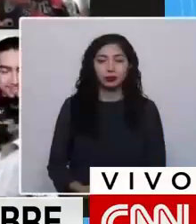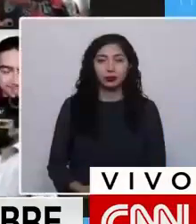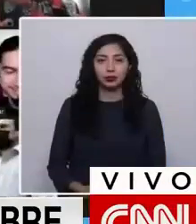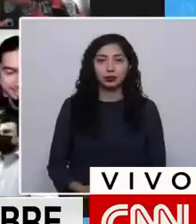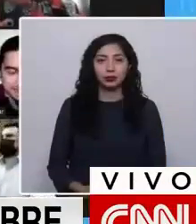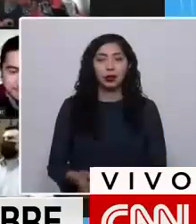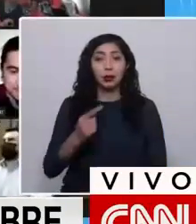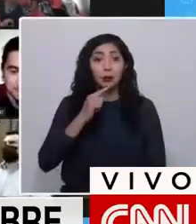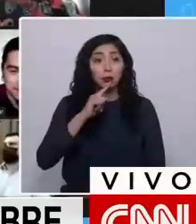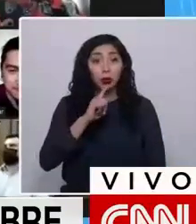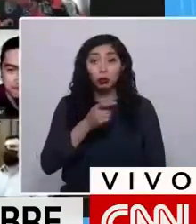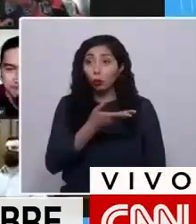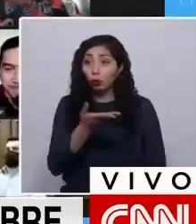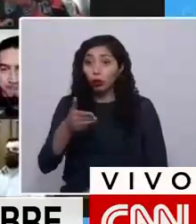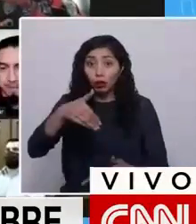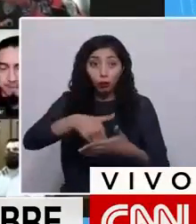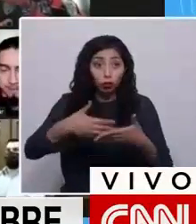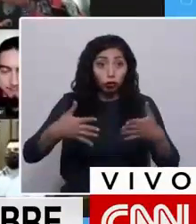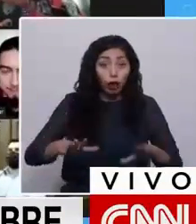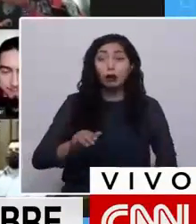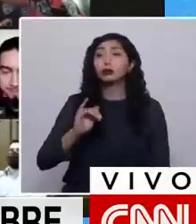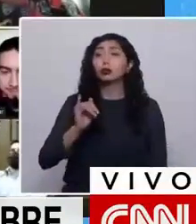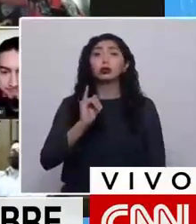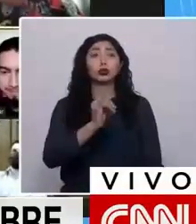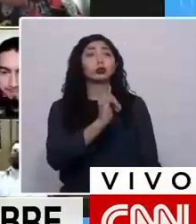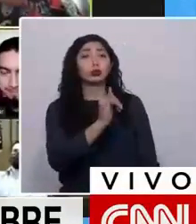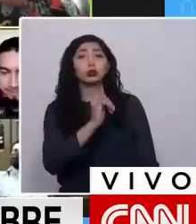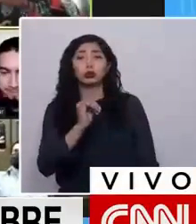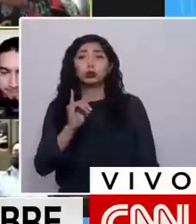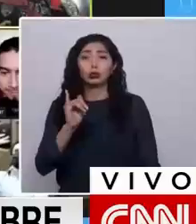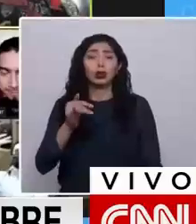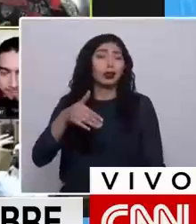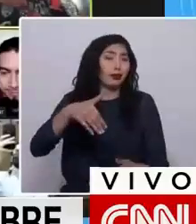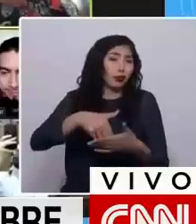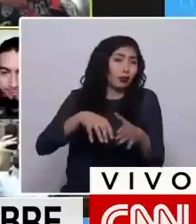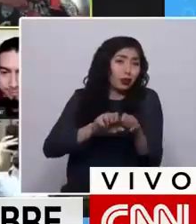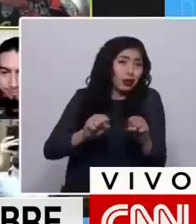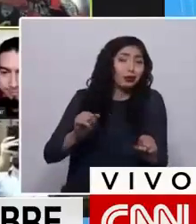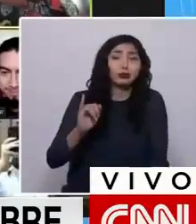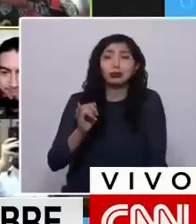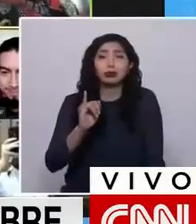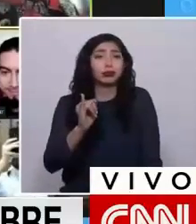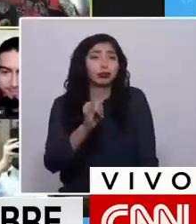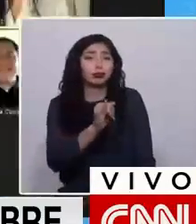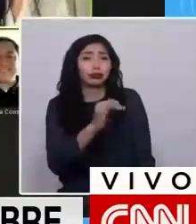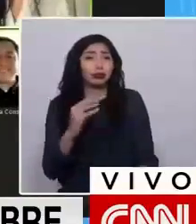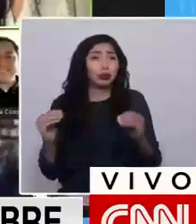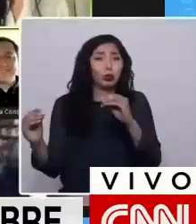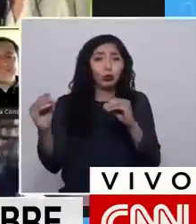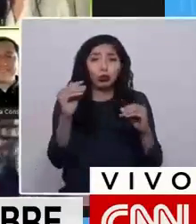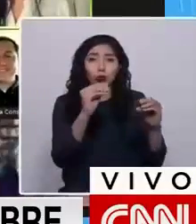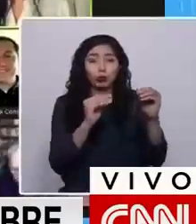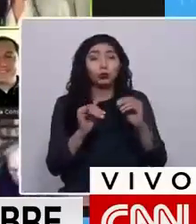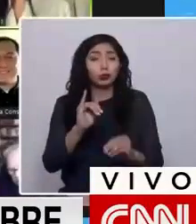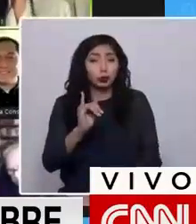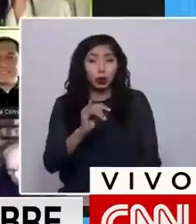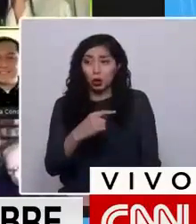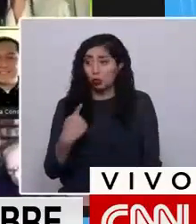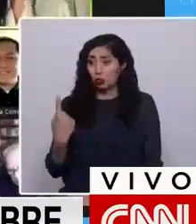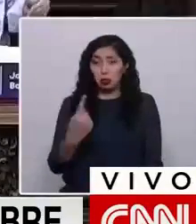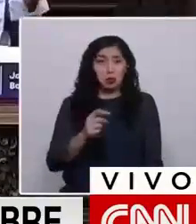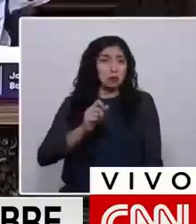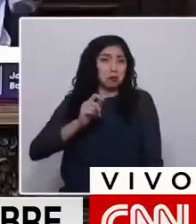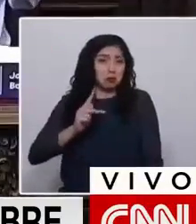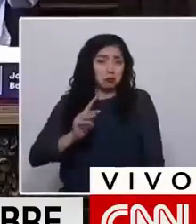Bien, ahí escuchamos entonces lo que espera el convencional Manuel Boldarsky. Probablemente convencionales de distintos sectores van a hacer algún acto